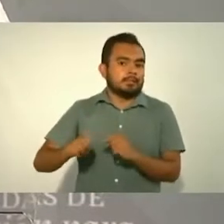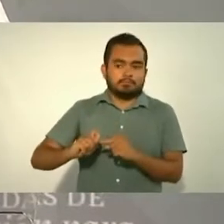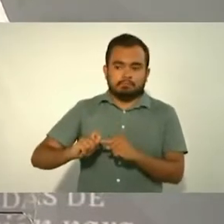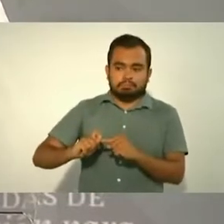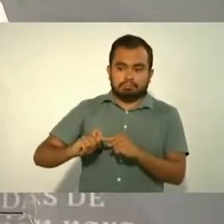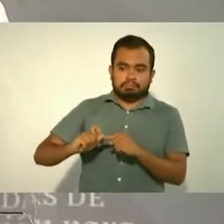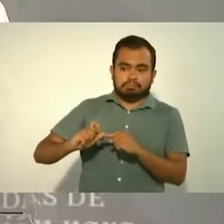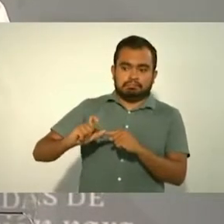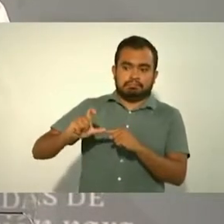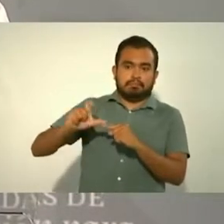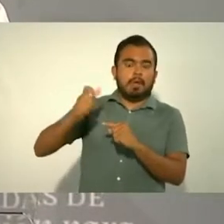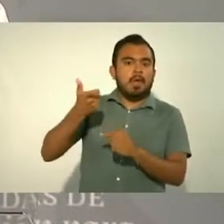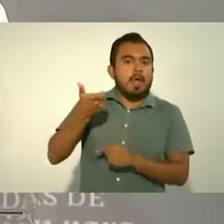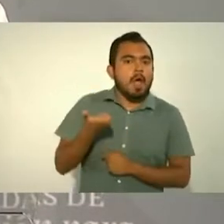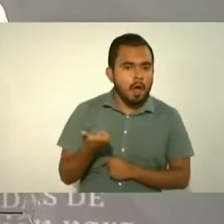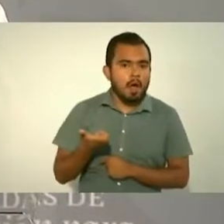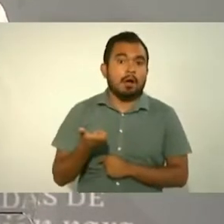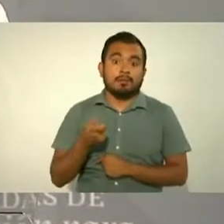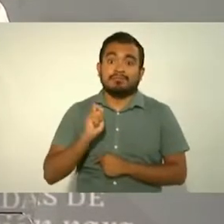perjudica mucho,